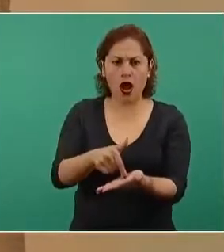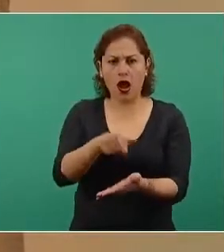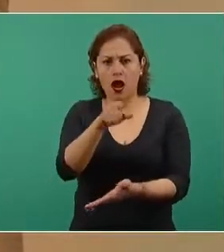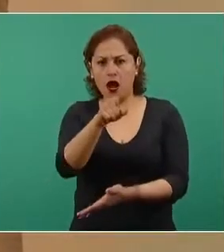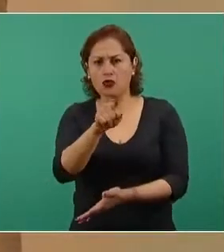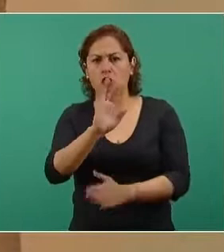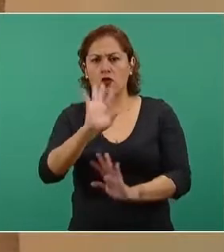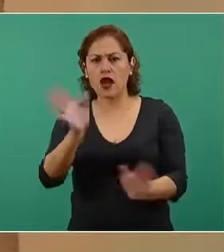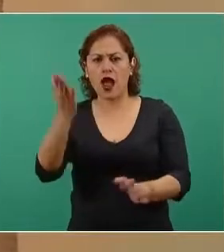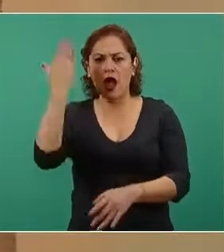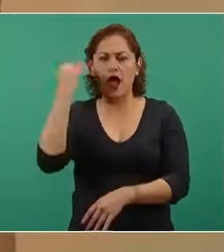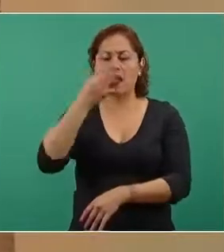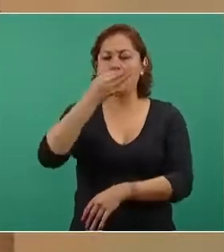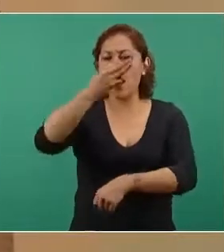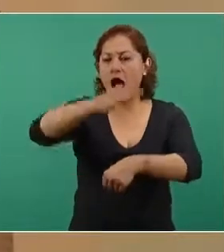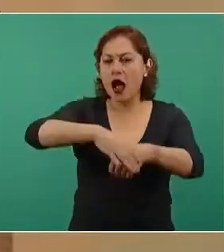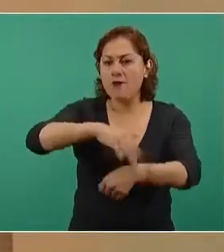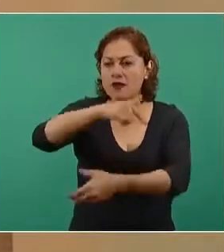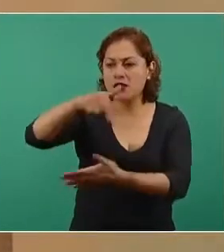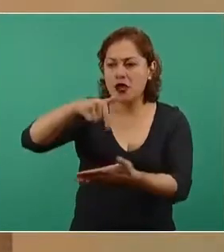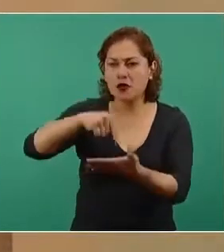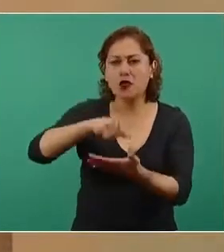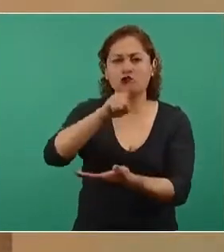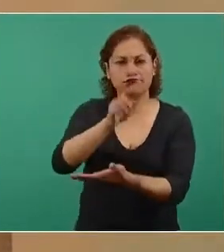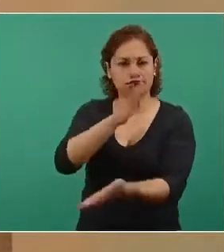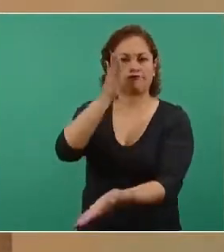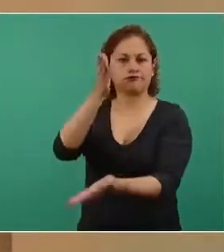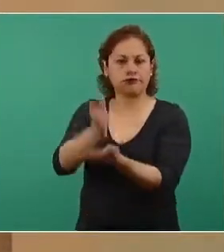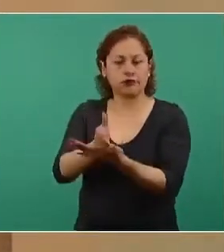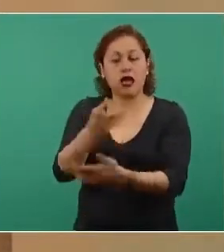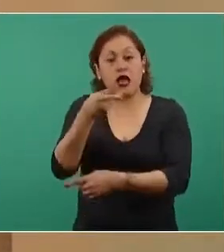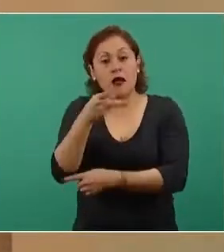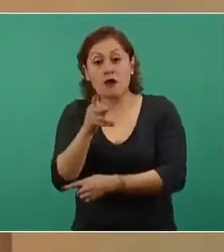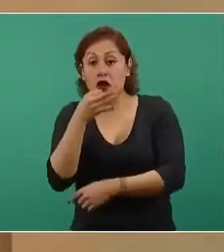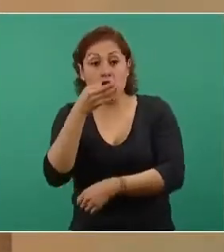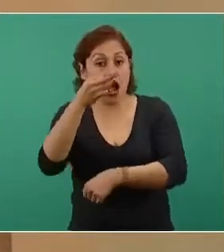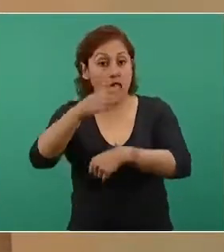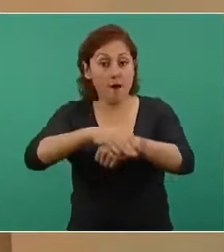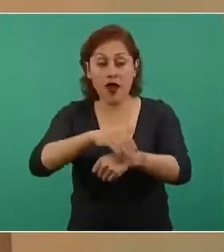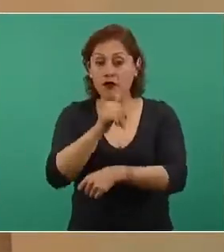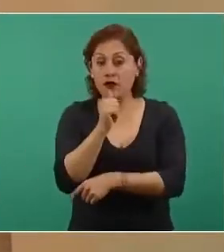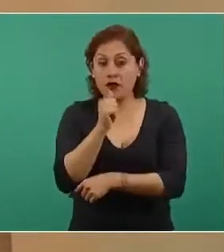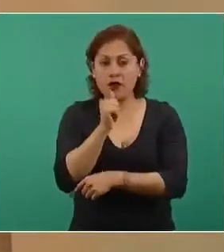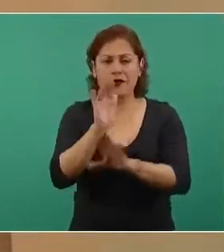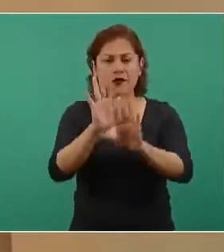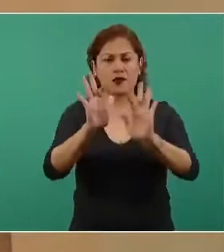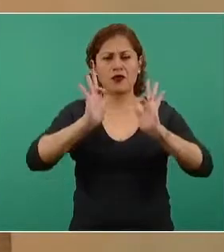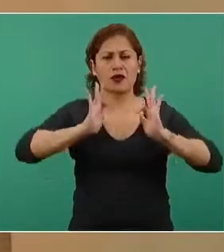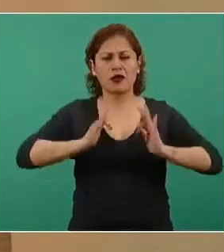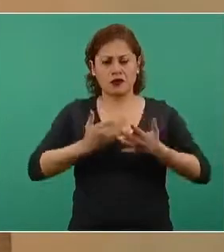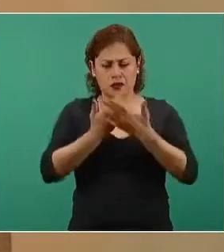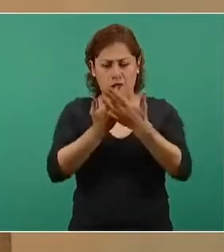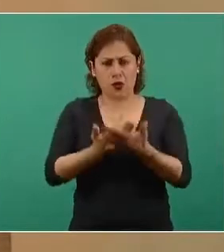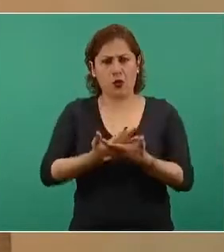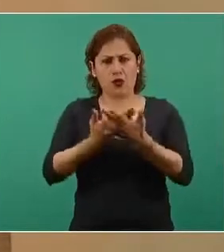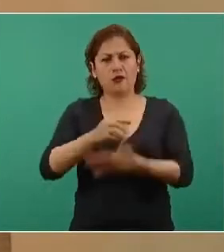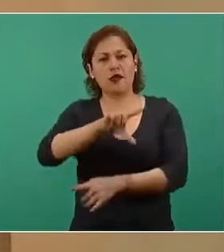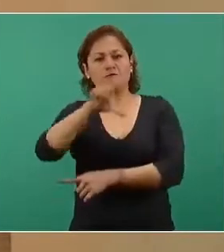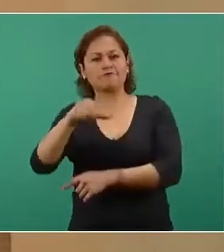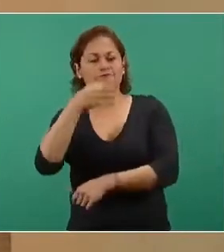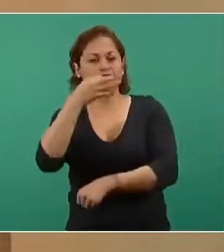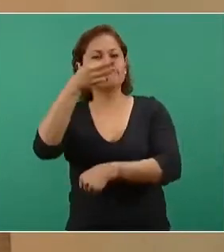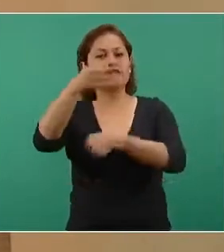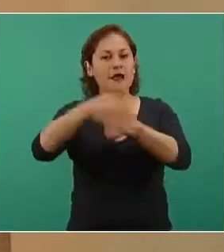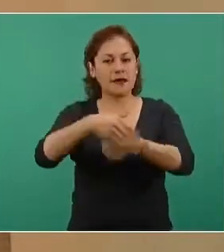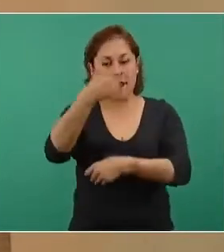sido asignada, y si todavía no te corresponde, pues simplemente tenemos que esperar nuestro turno para que esto avance de forma fluida y